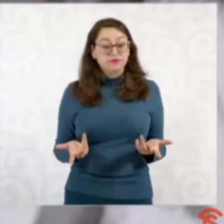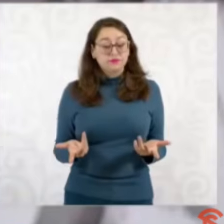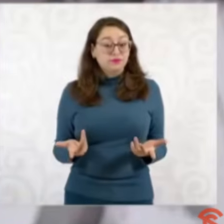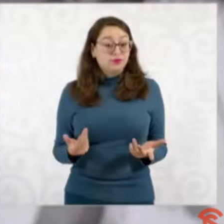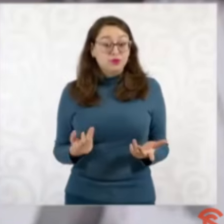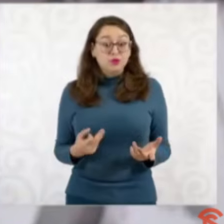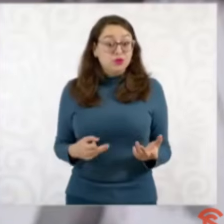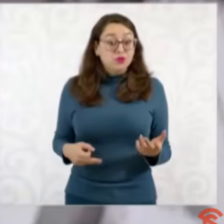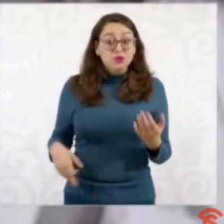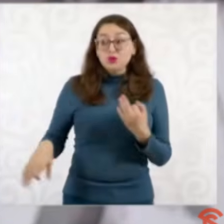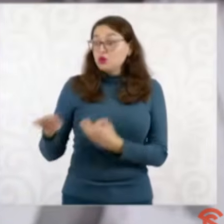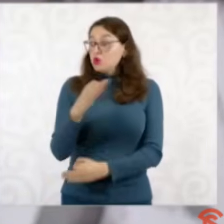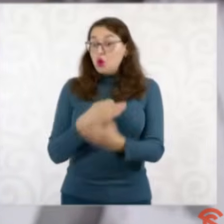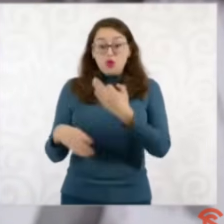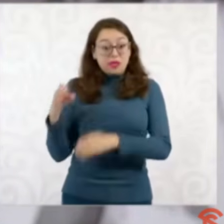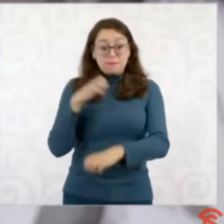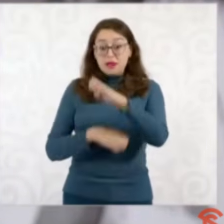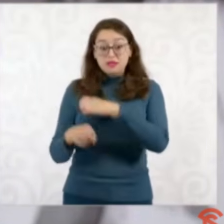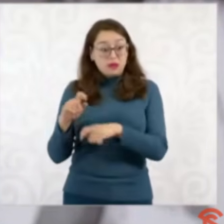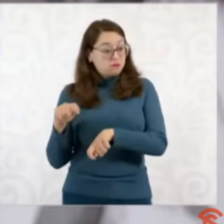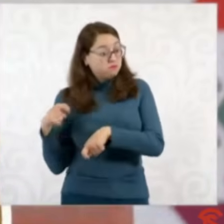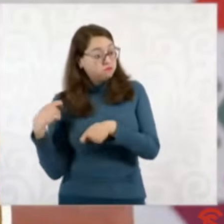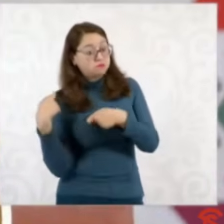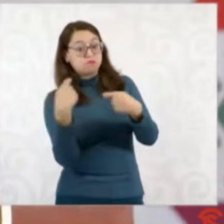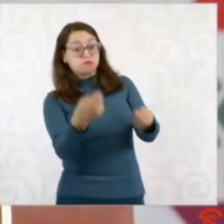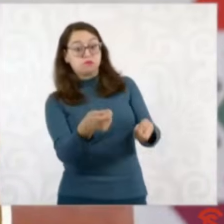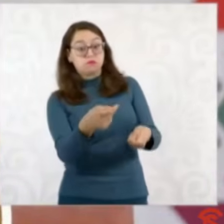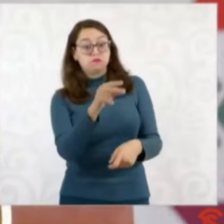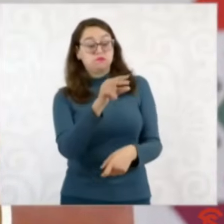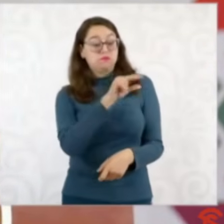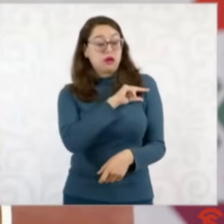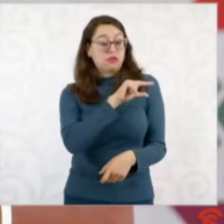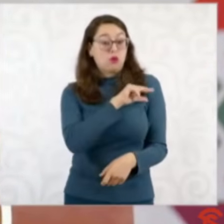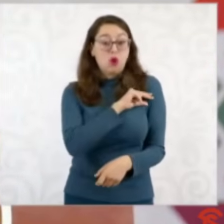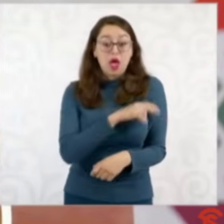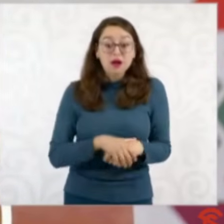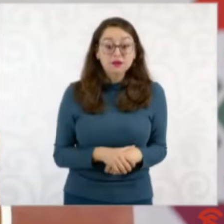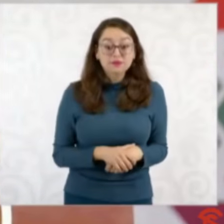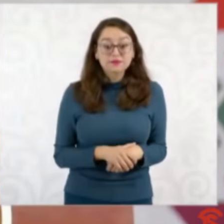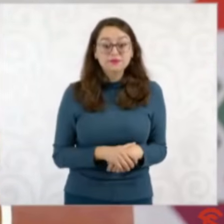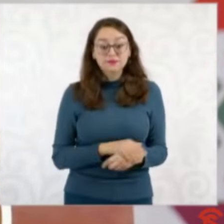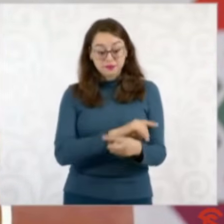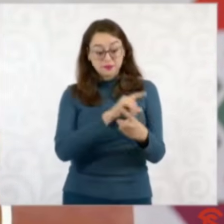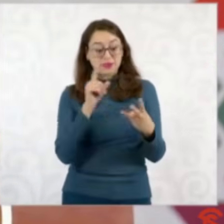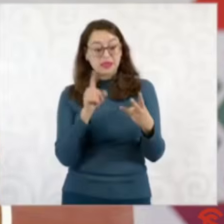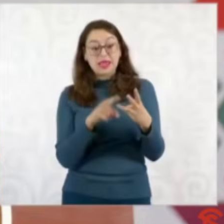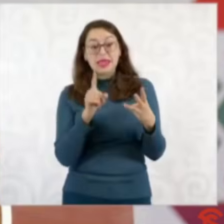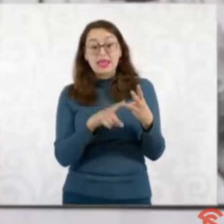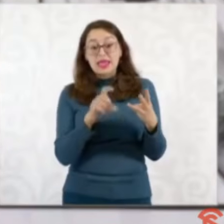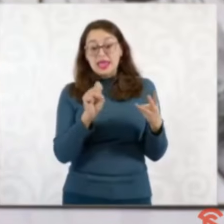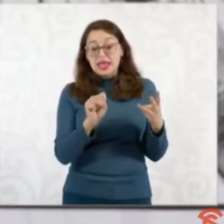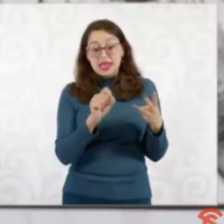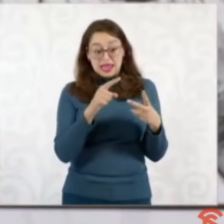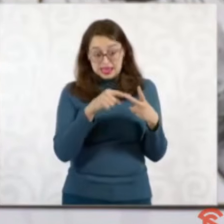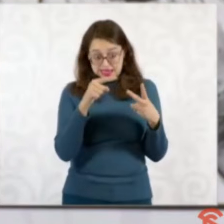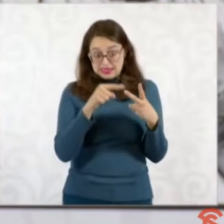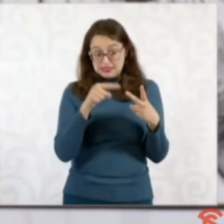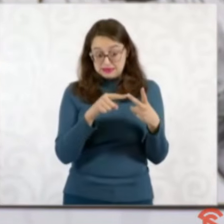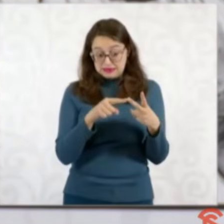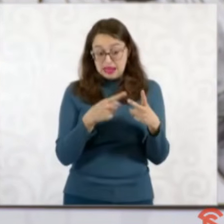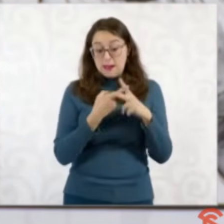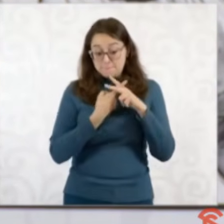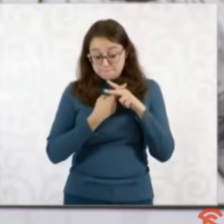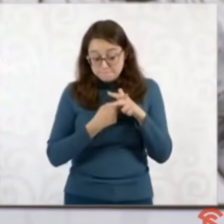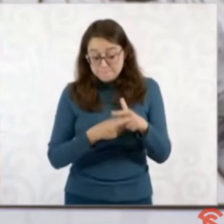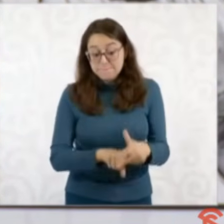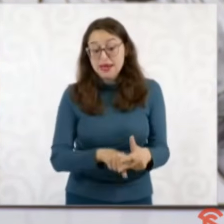Privatiza las empresas del Estado. Cuando llega Salinas de Gortari, solamente había una familia en la lista de Forbes,